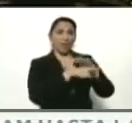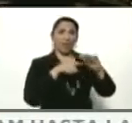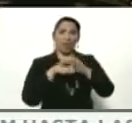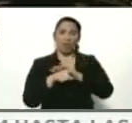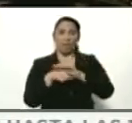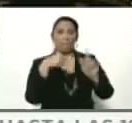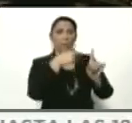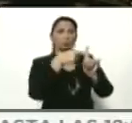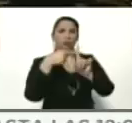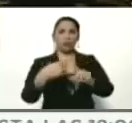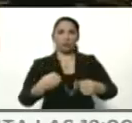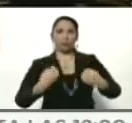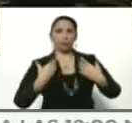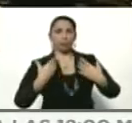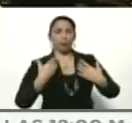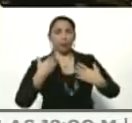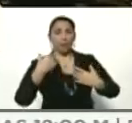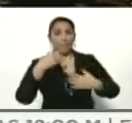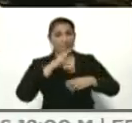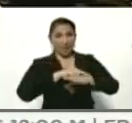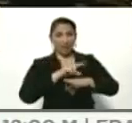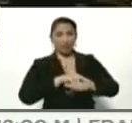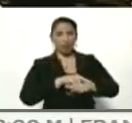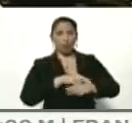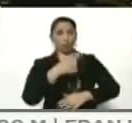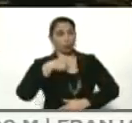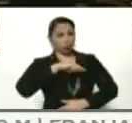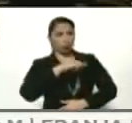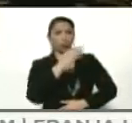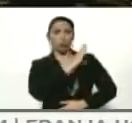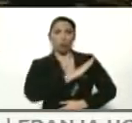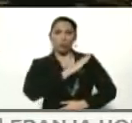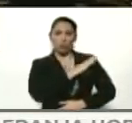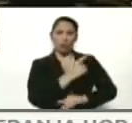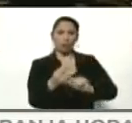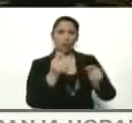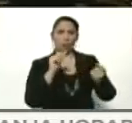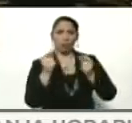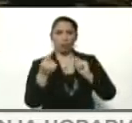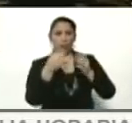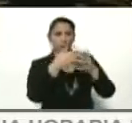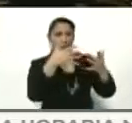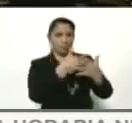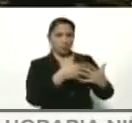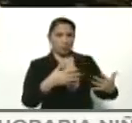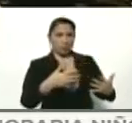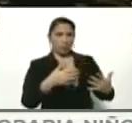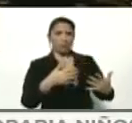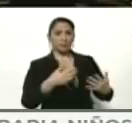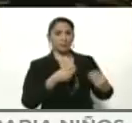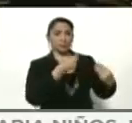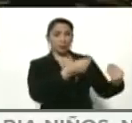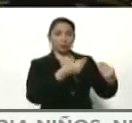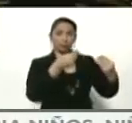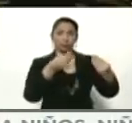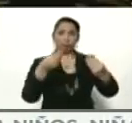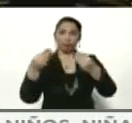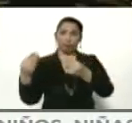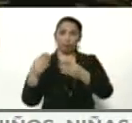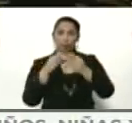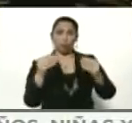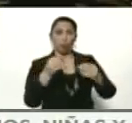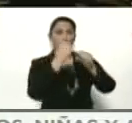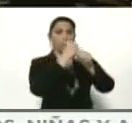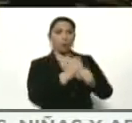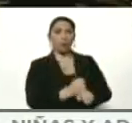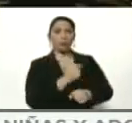positivo. En este sentido, en la comisión discutimos un documento que va a ser distribuido a todos los pases para